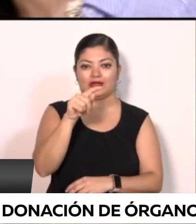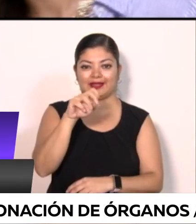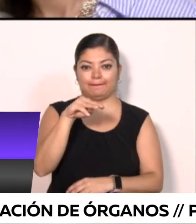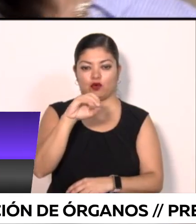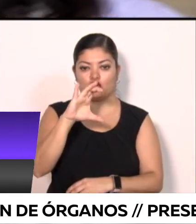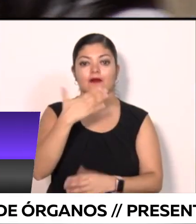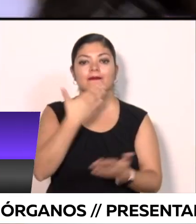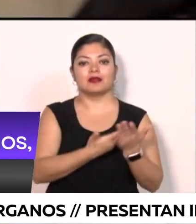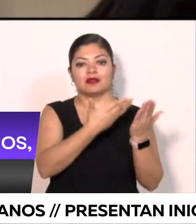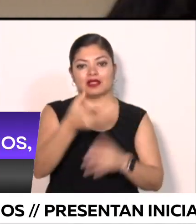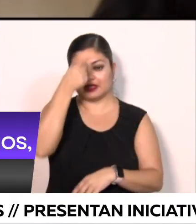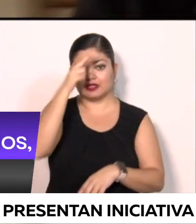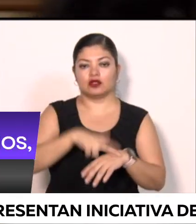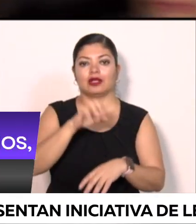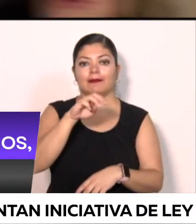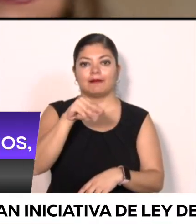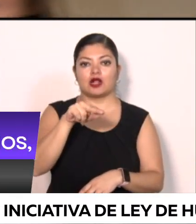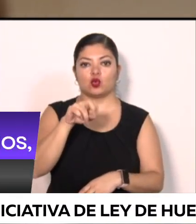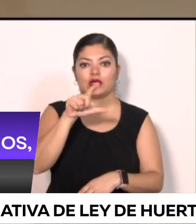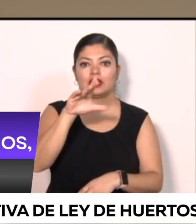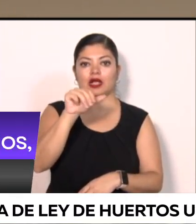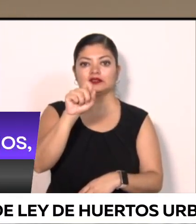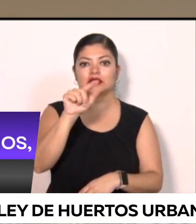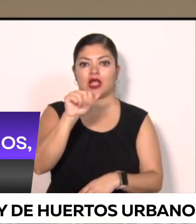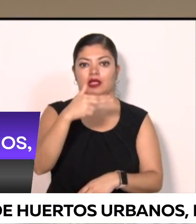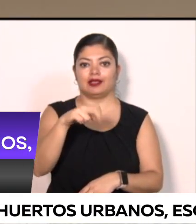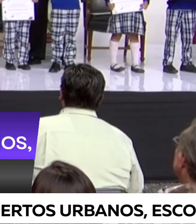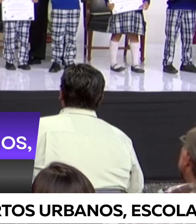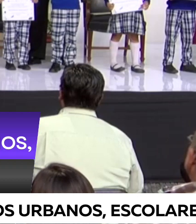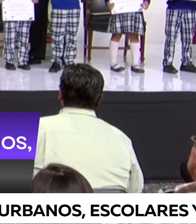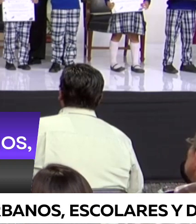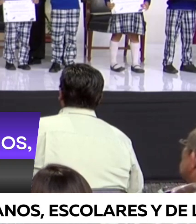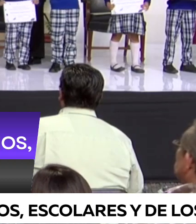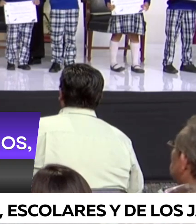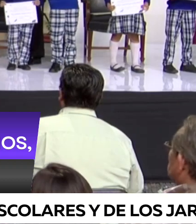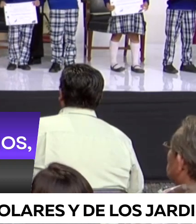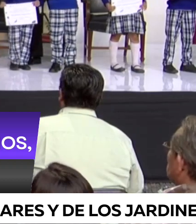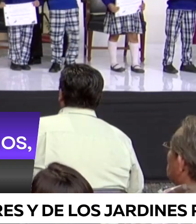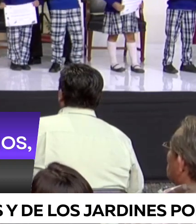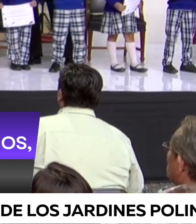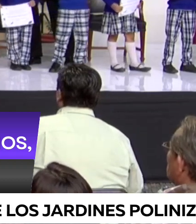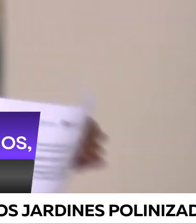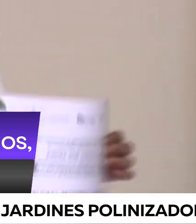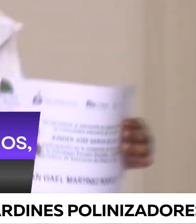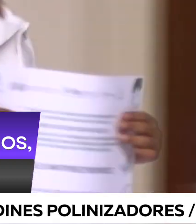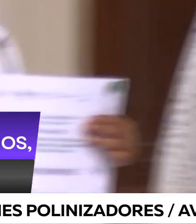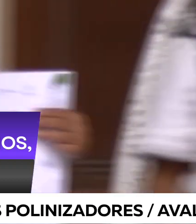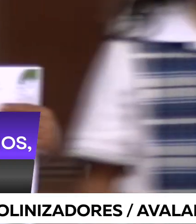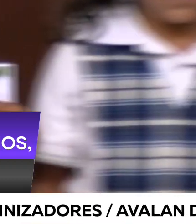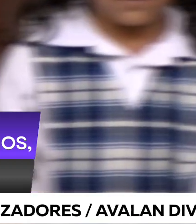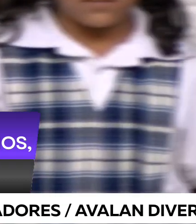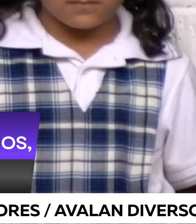En el foro se otorgaron 118 reconocimientos, de los cuales 18 fueron a niñas y niños que se destacaron por su participación en los